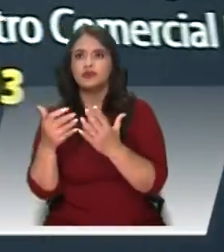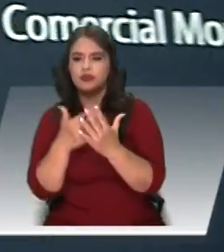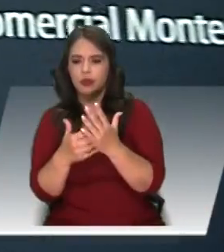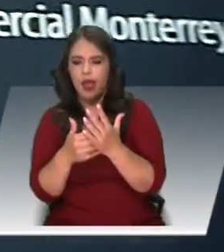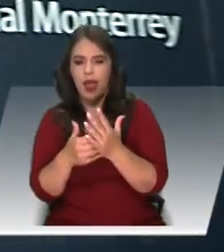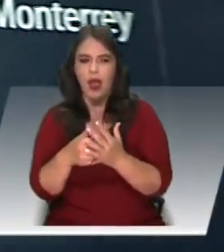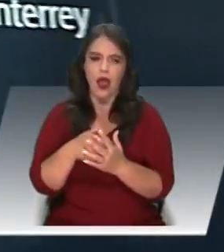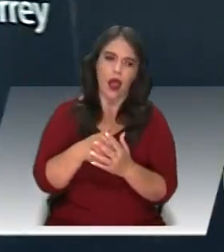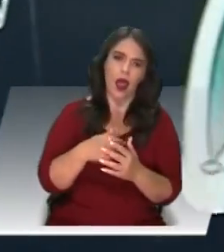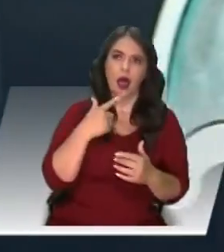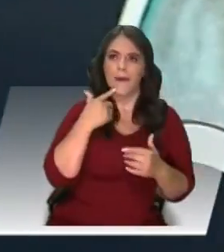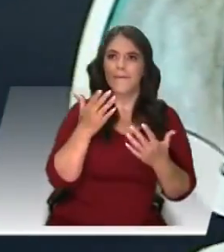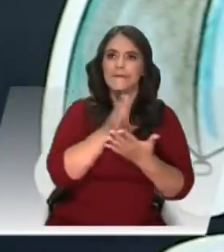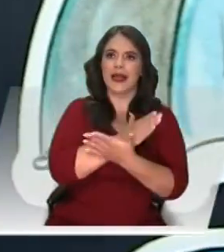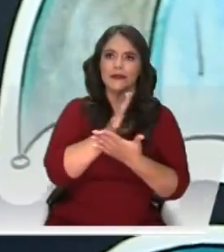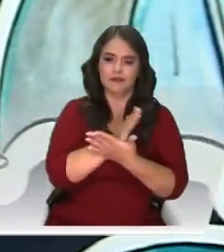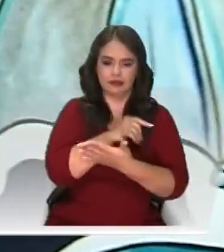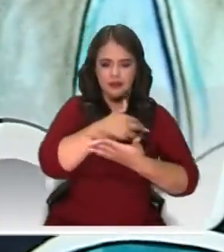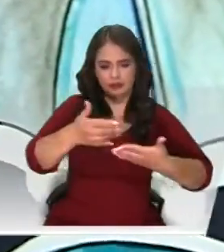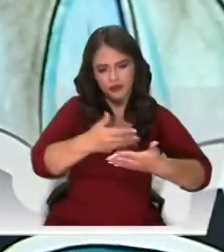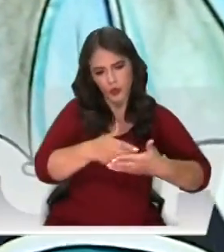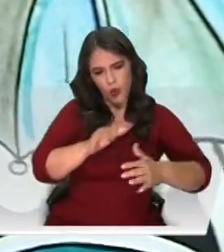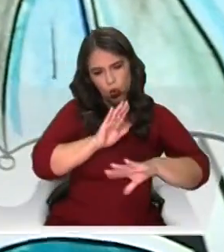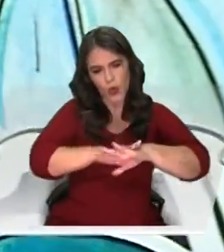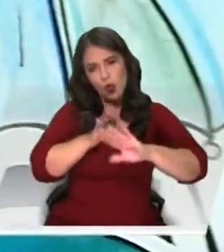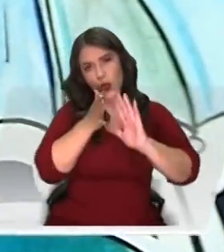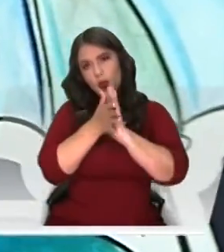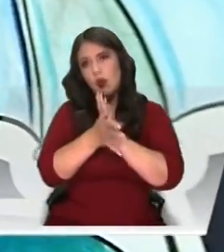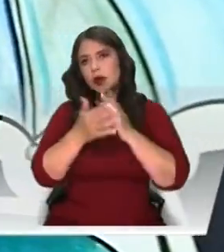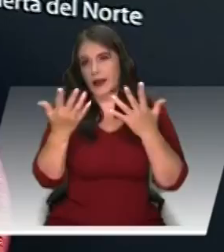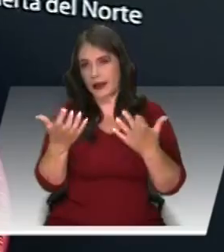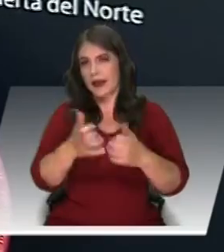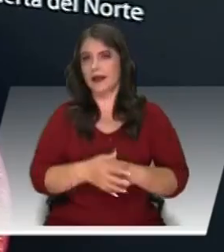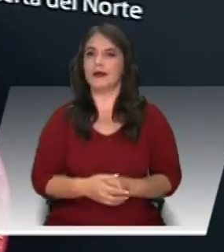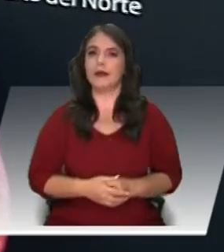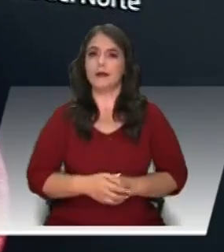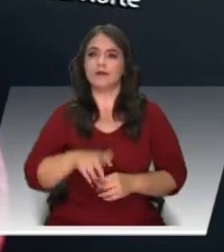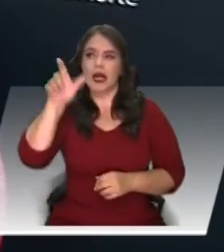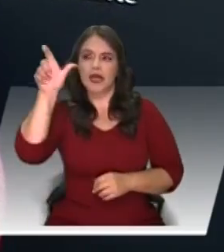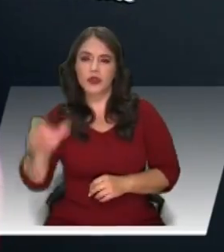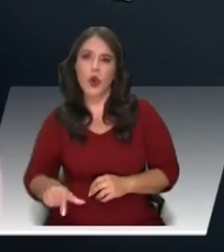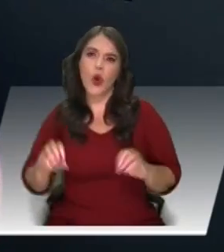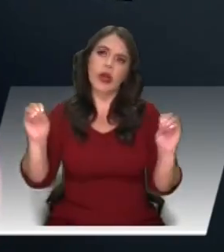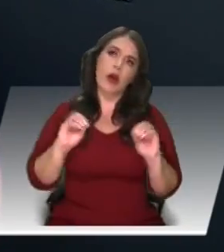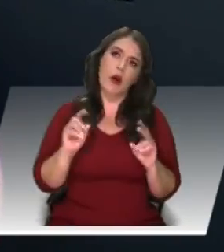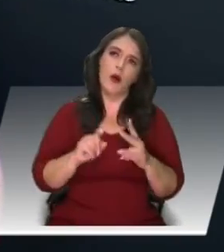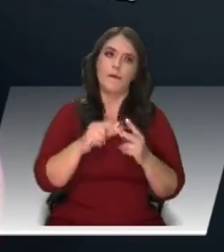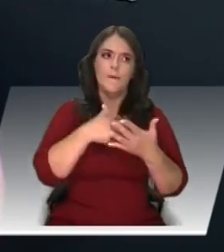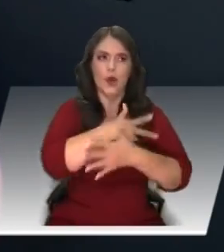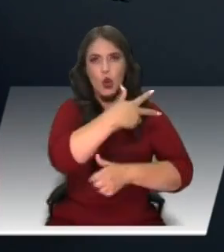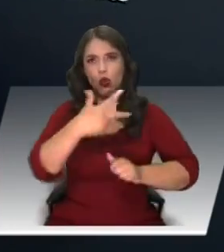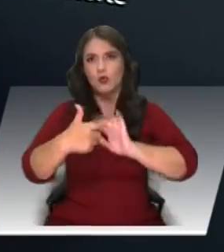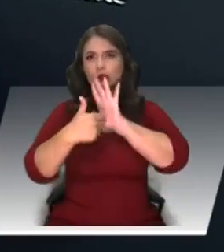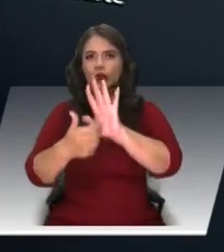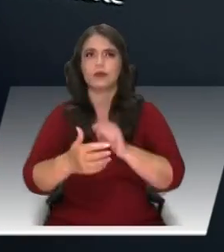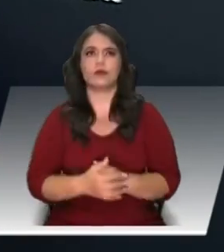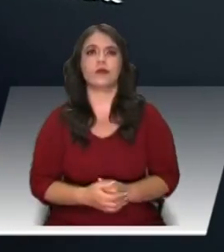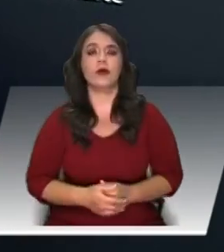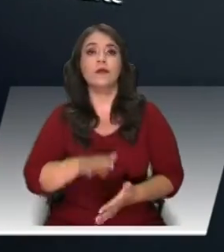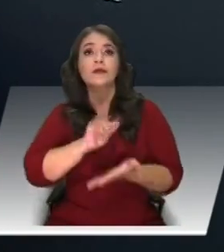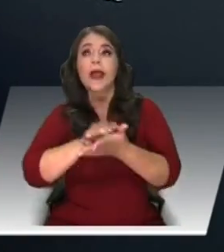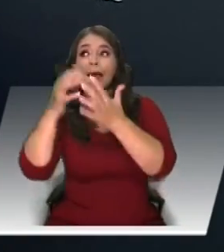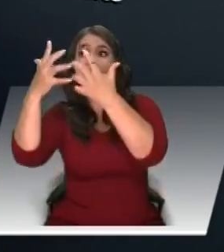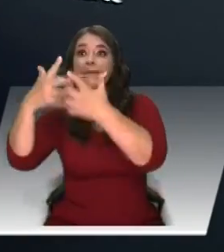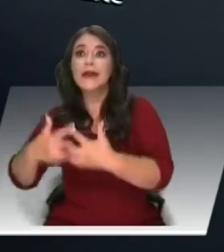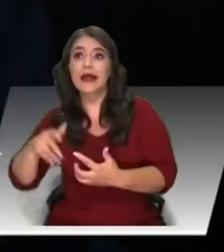producto o del mensaje que quiere comunicar la marca. De esa manera hemos logrado que muchas empresas tengan personajes mágicos